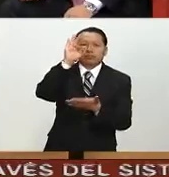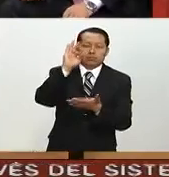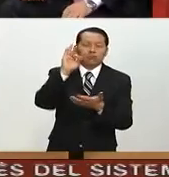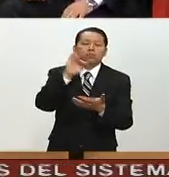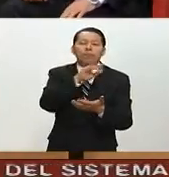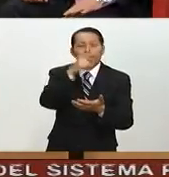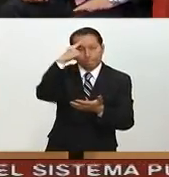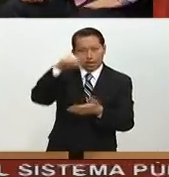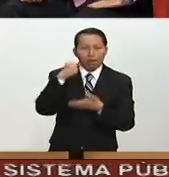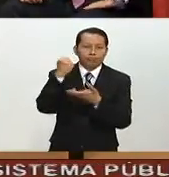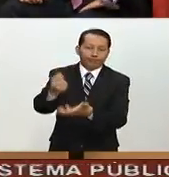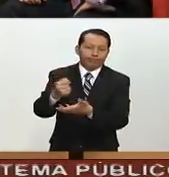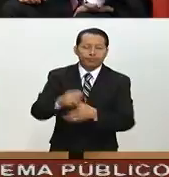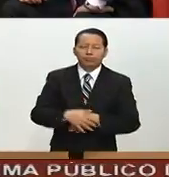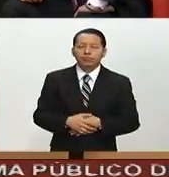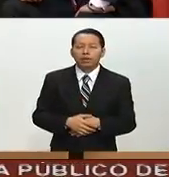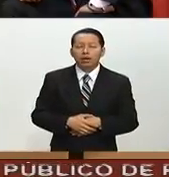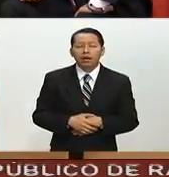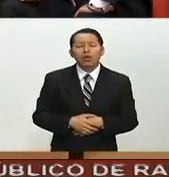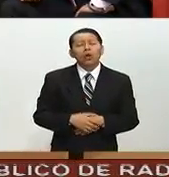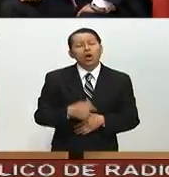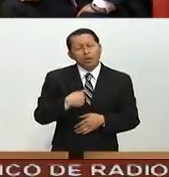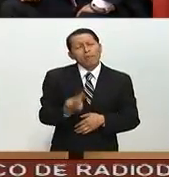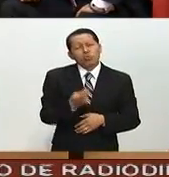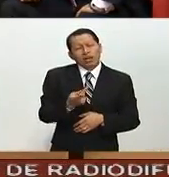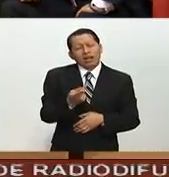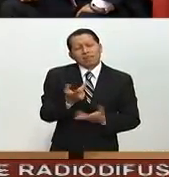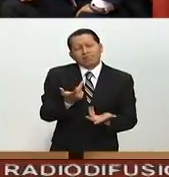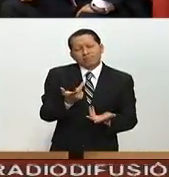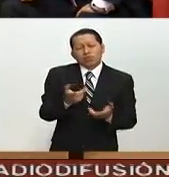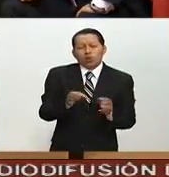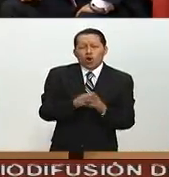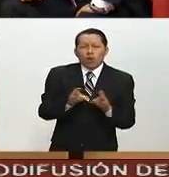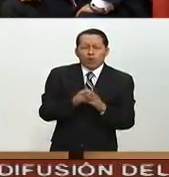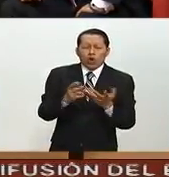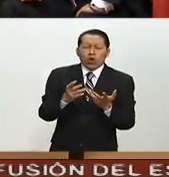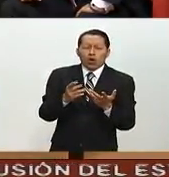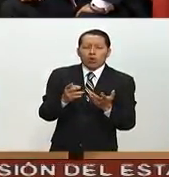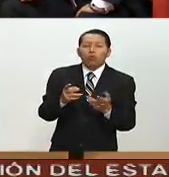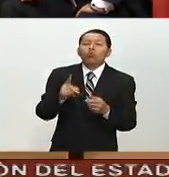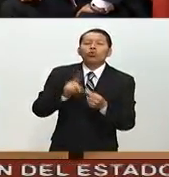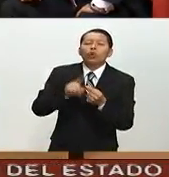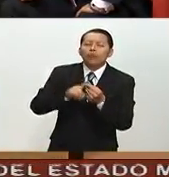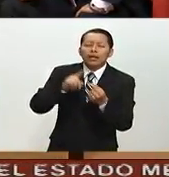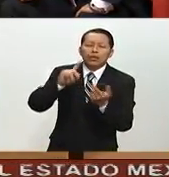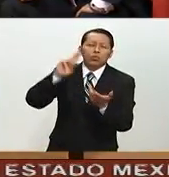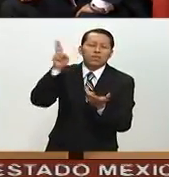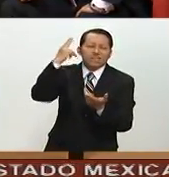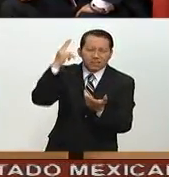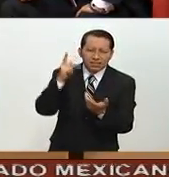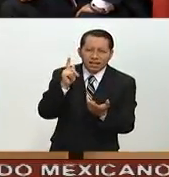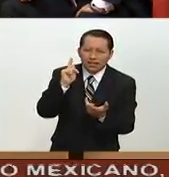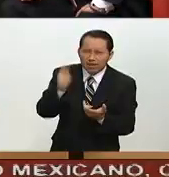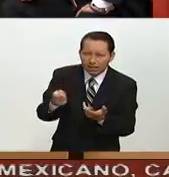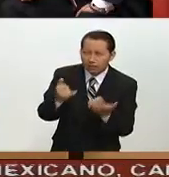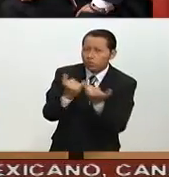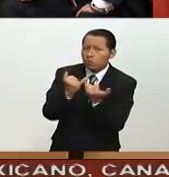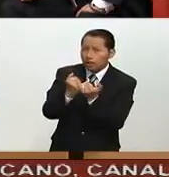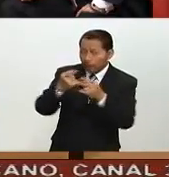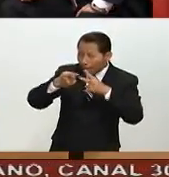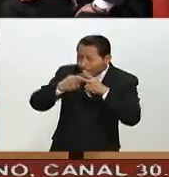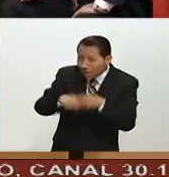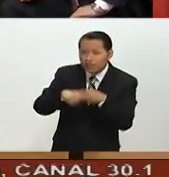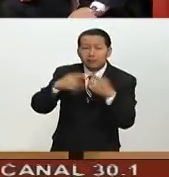sí me gustaría preguntarte un poco sobre tu formación, dónde estudiaste, cómo se te ocurrió meterte en este asunto del emprendimiento